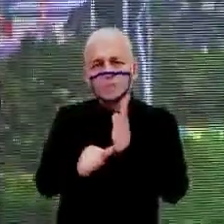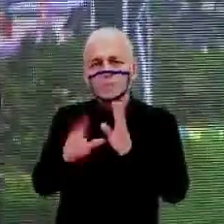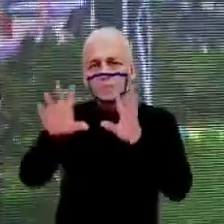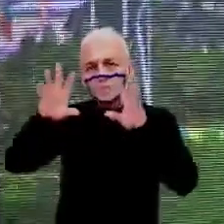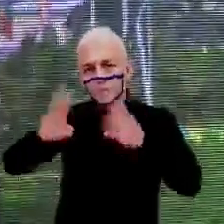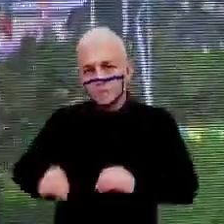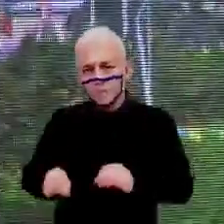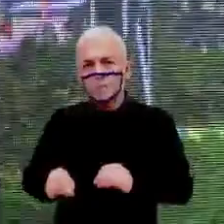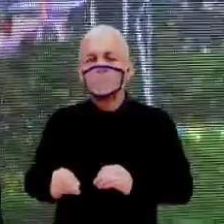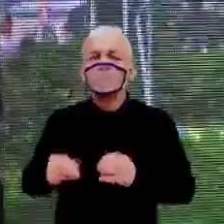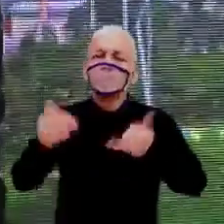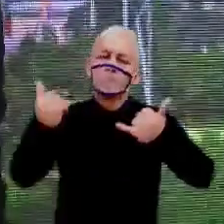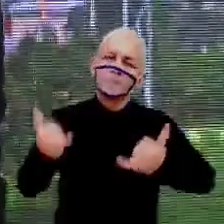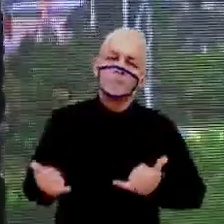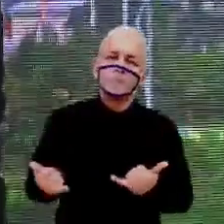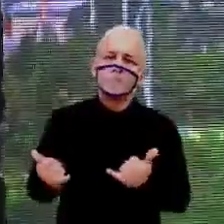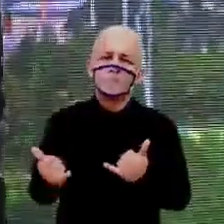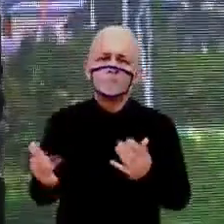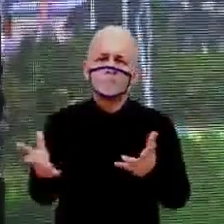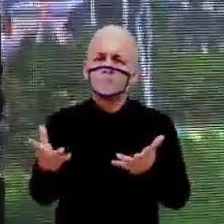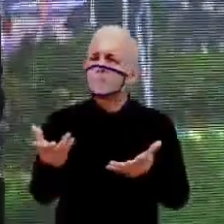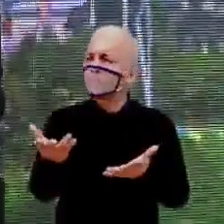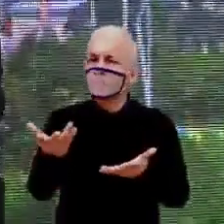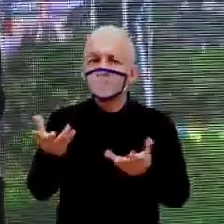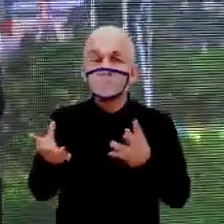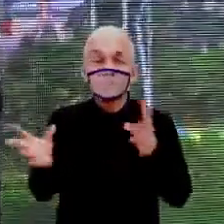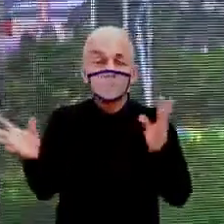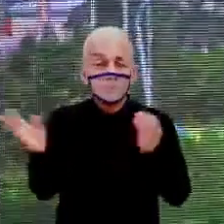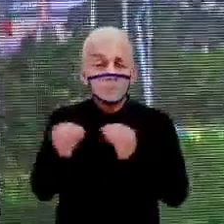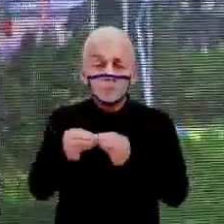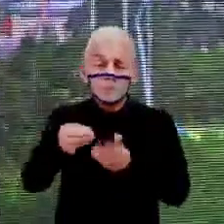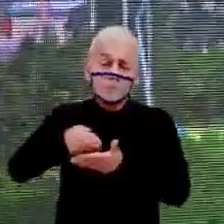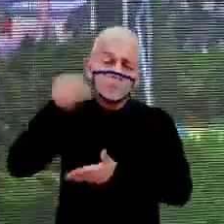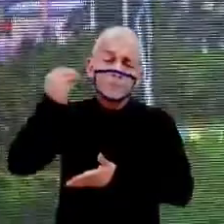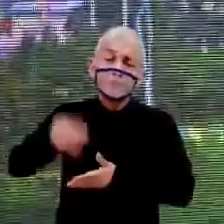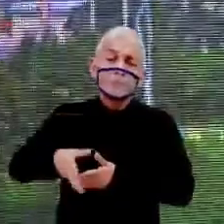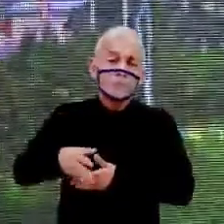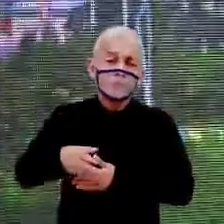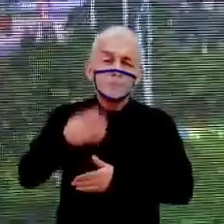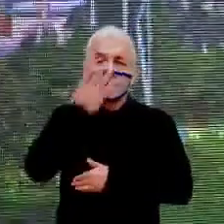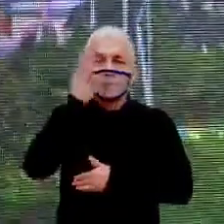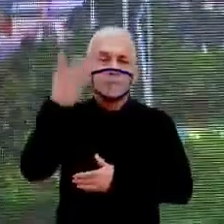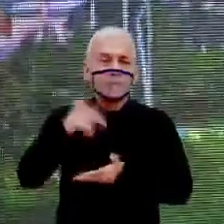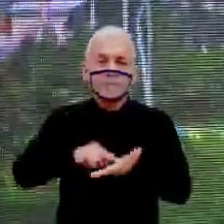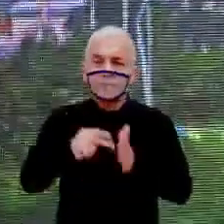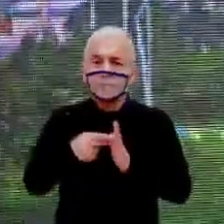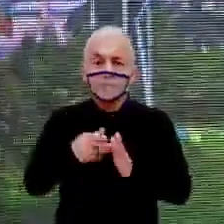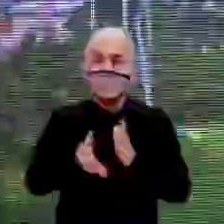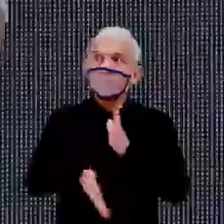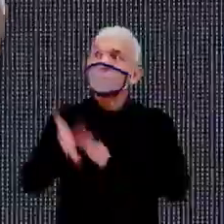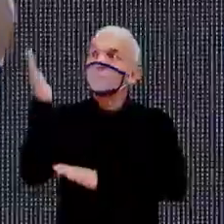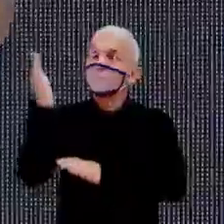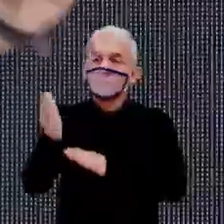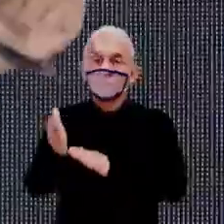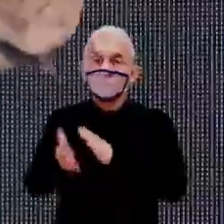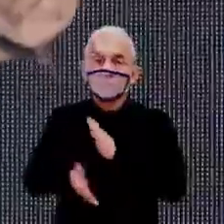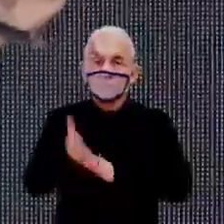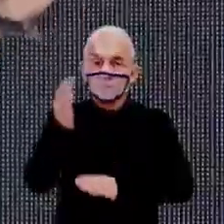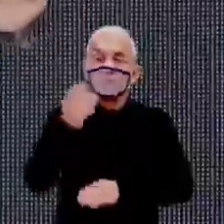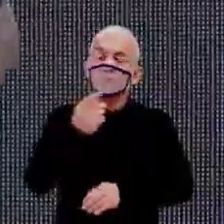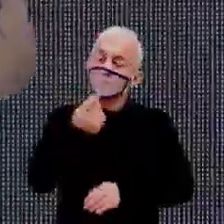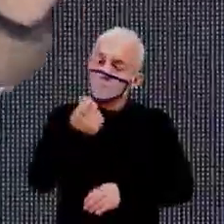acabe. Porque les digo algo, de las cosas más costosas para una familia barranquillera es salir de su casa. Salir